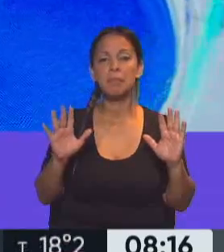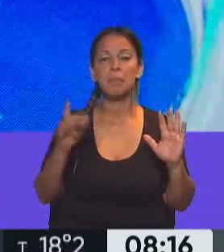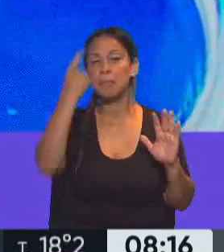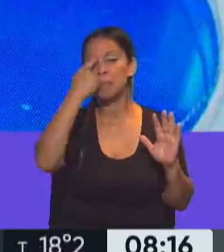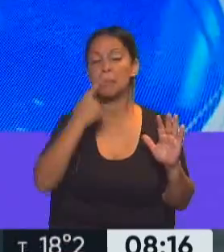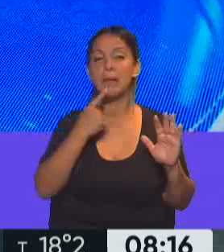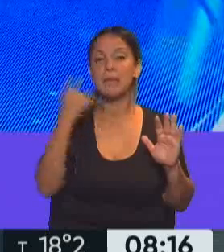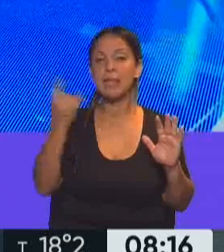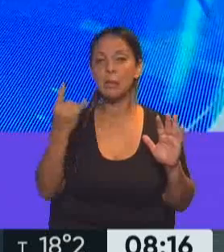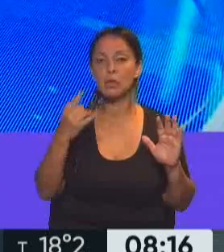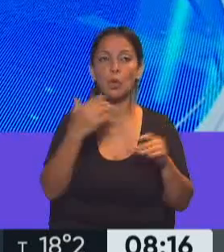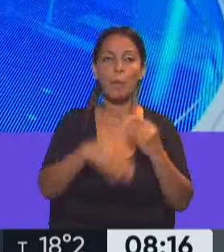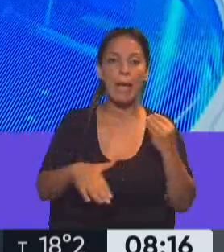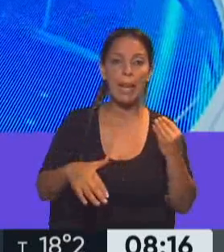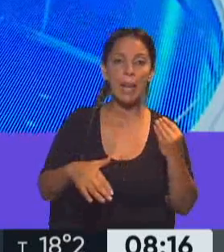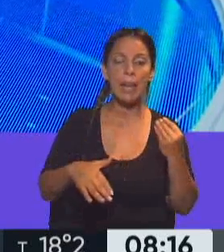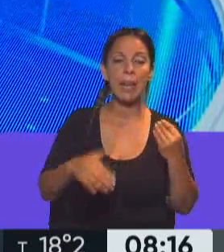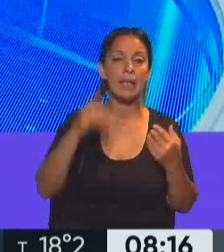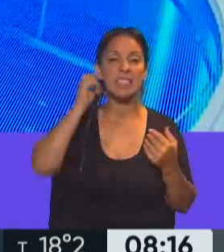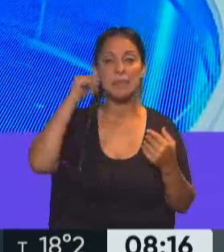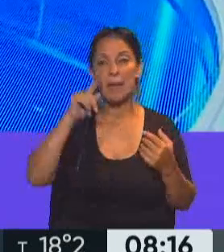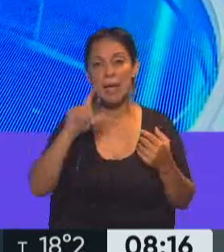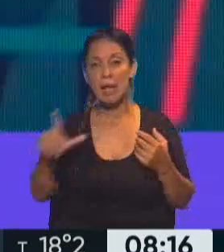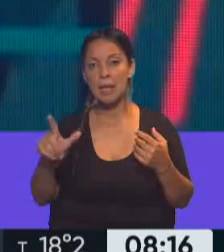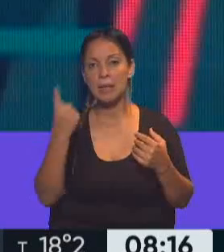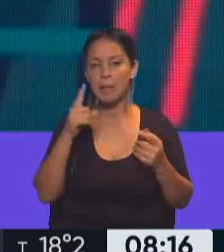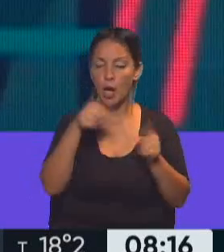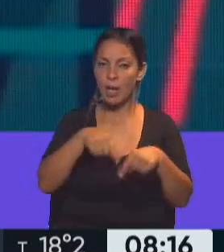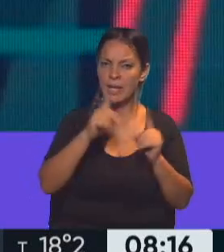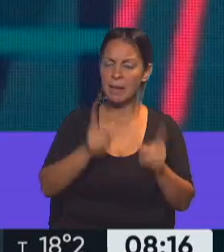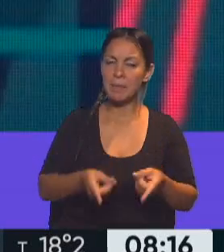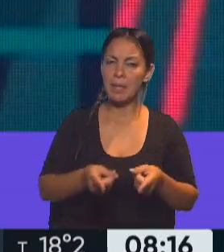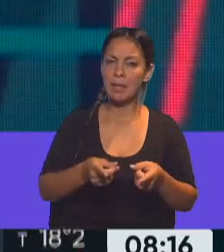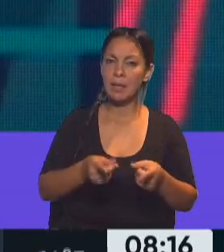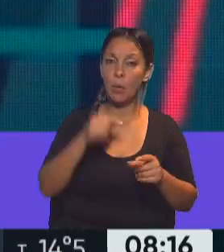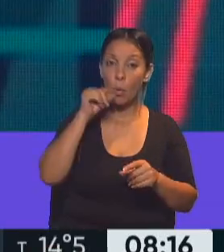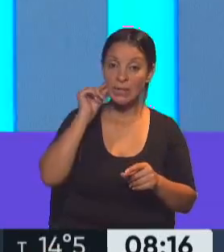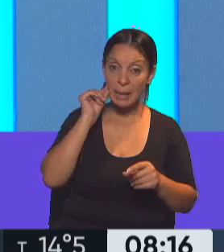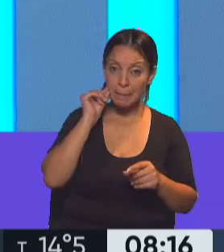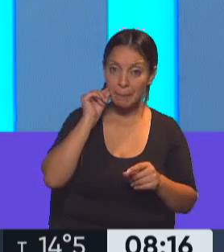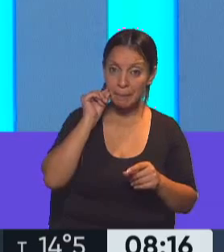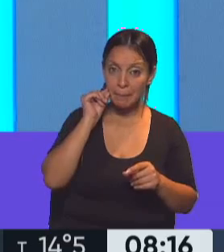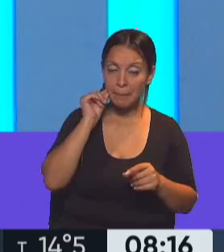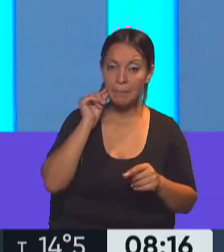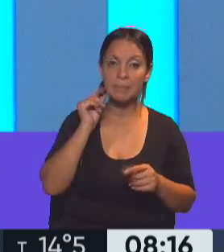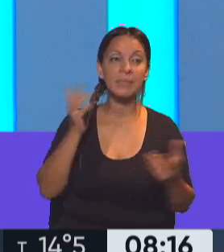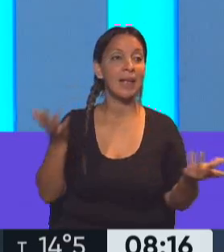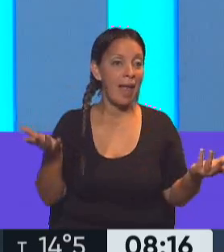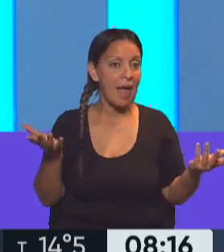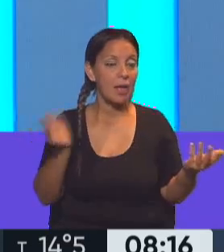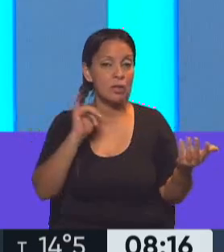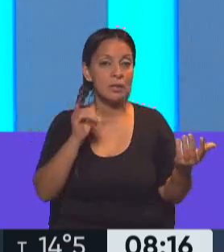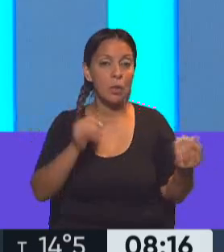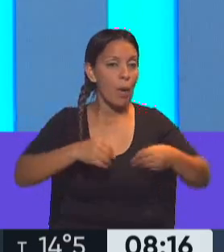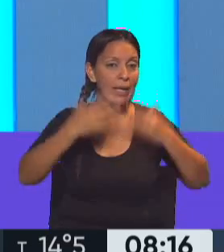un Hotmail, en un mail, en un Gmail, pero ahora también tenemos como protagonista el WhatsApp. Sí, bueno, es que toda plataforma, Pablo,